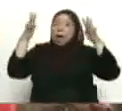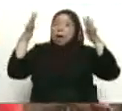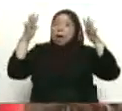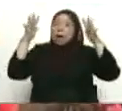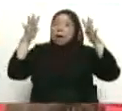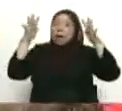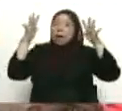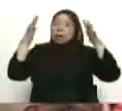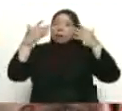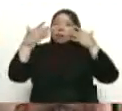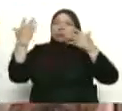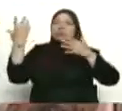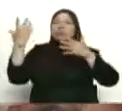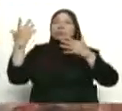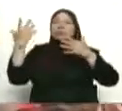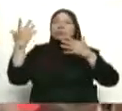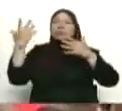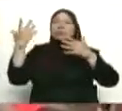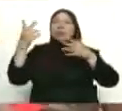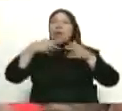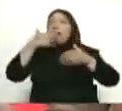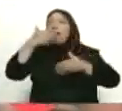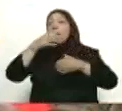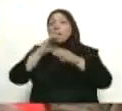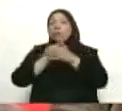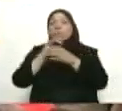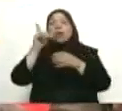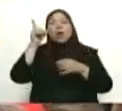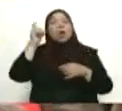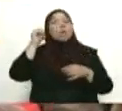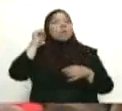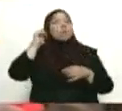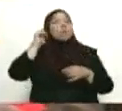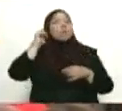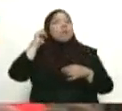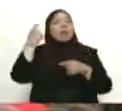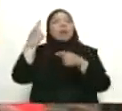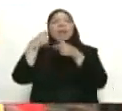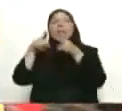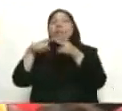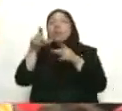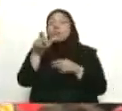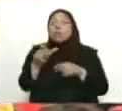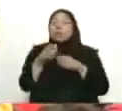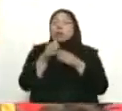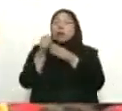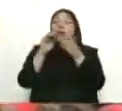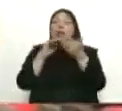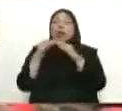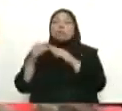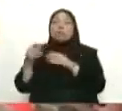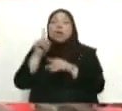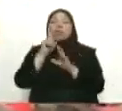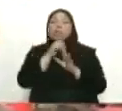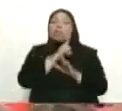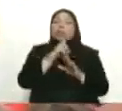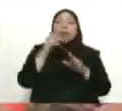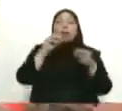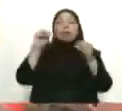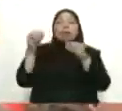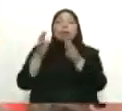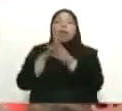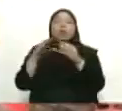y Arley Zambrano Jorge Castro Oriana